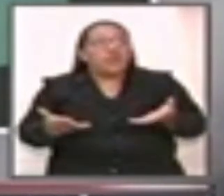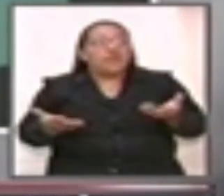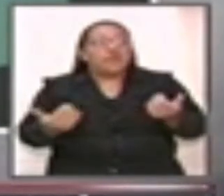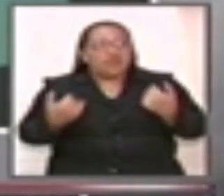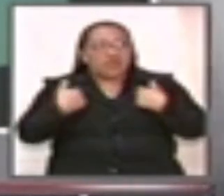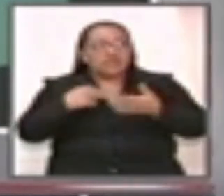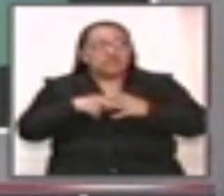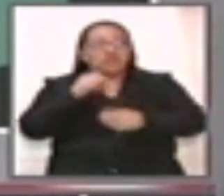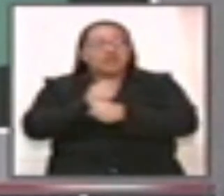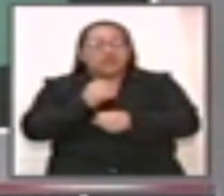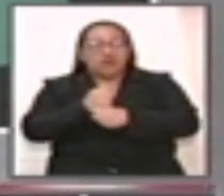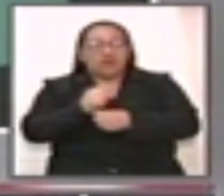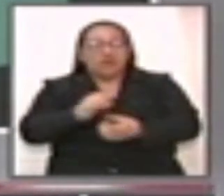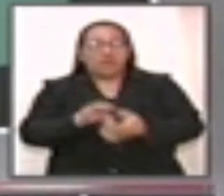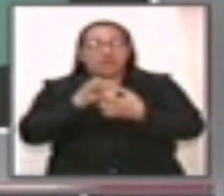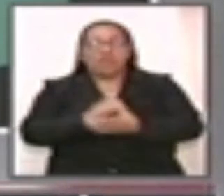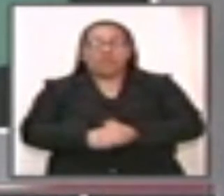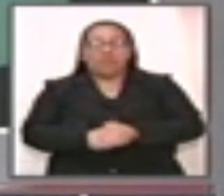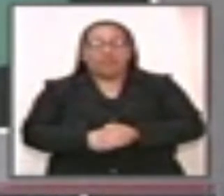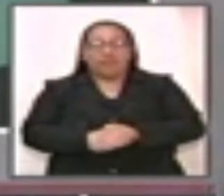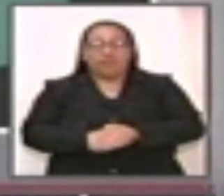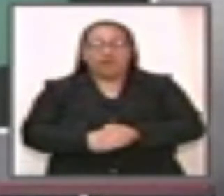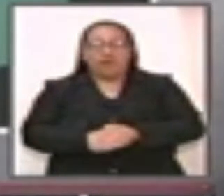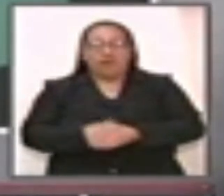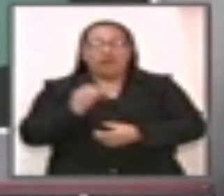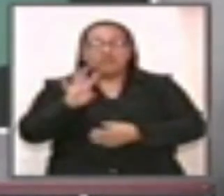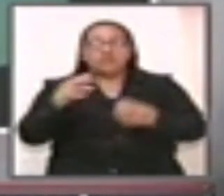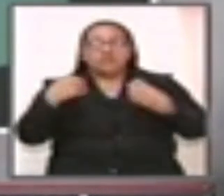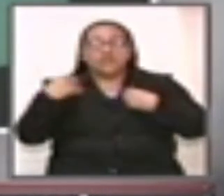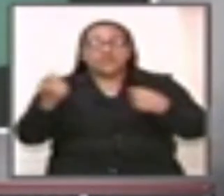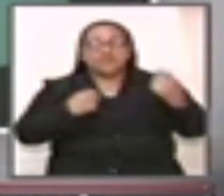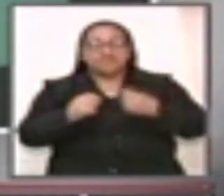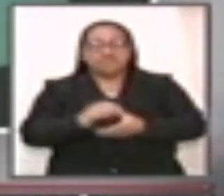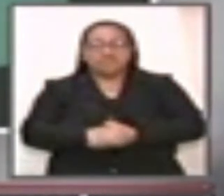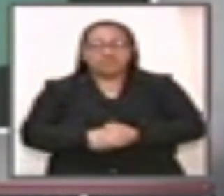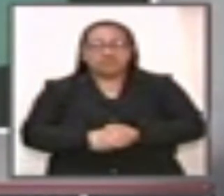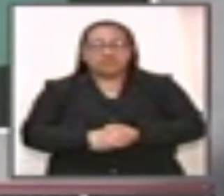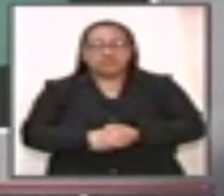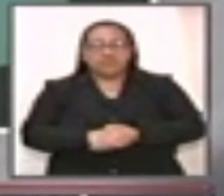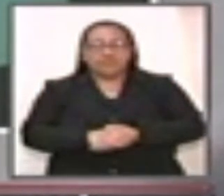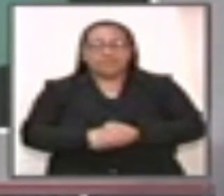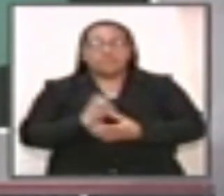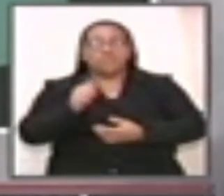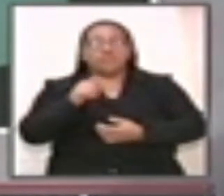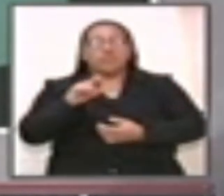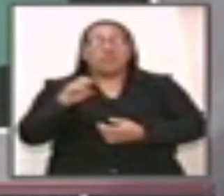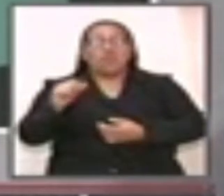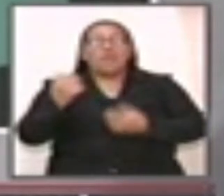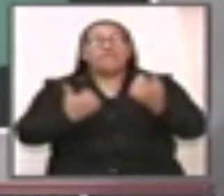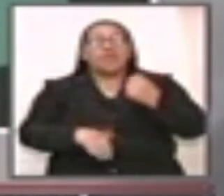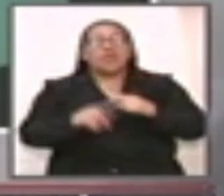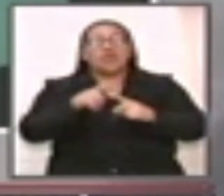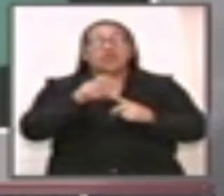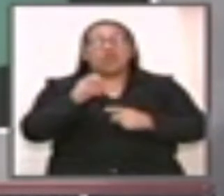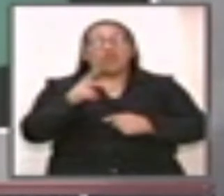tener funcionarios especializados agrícolas en 4 oficinas comerciales. Este es el caso de Sao Paulo, de México, de